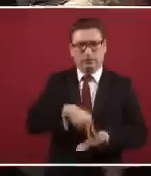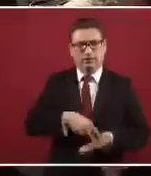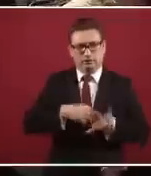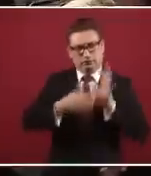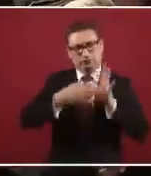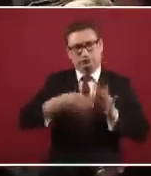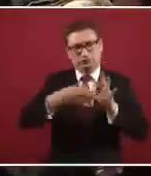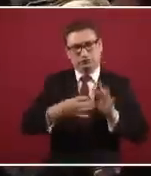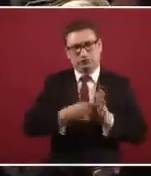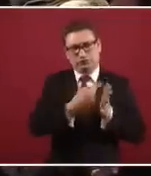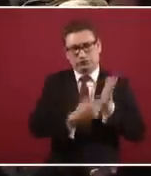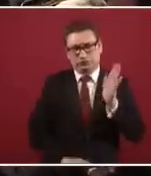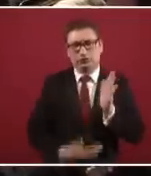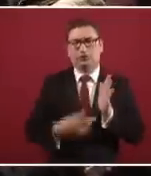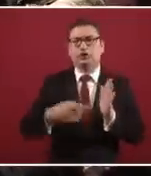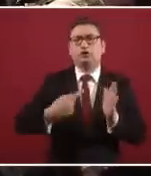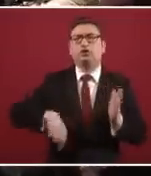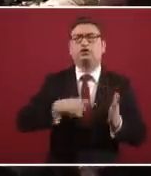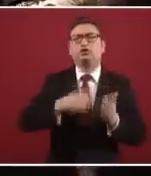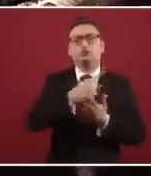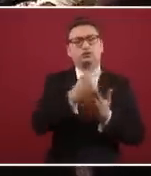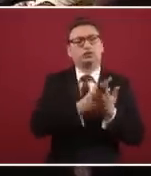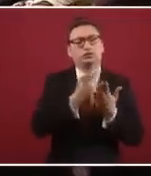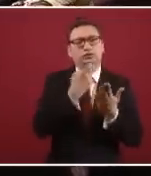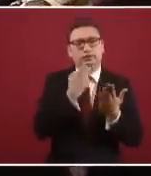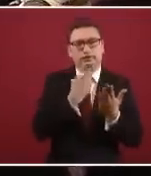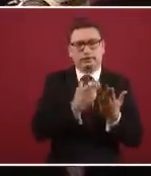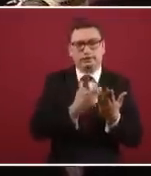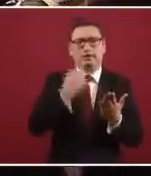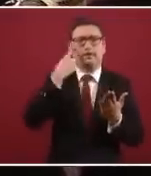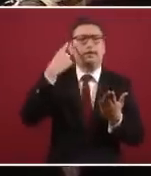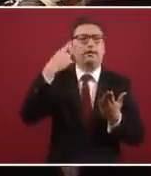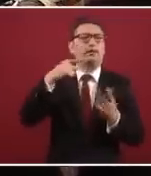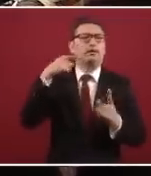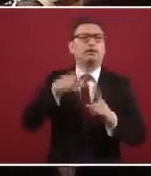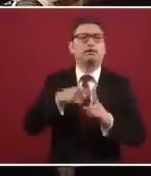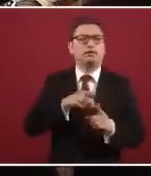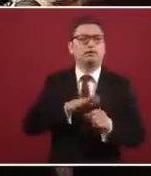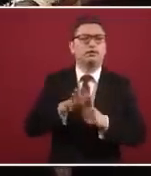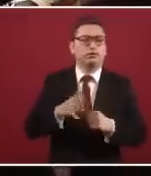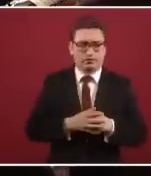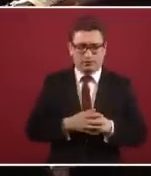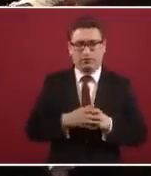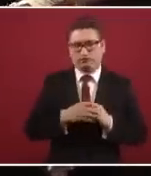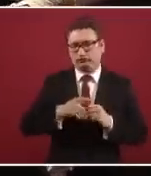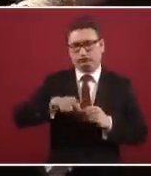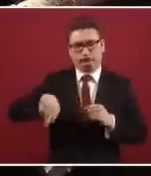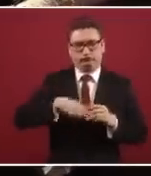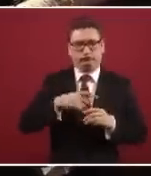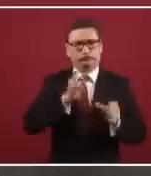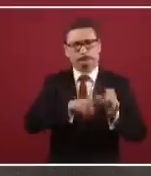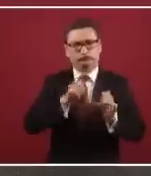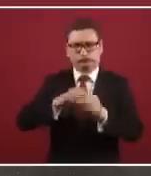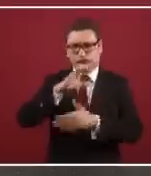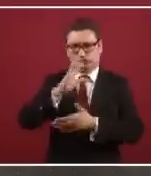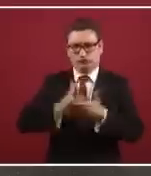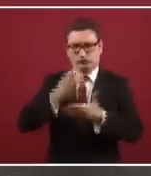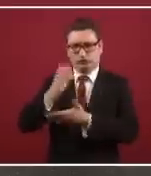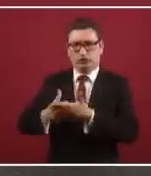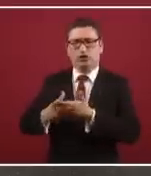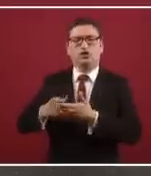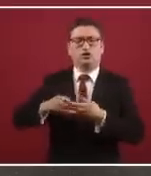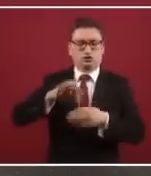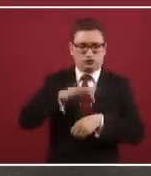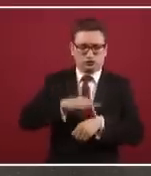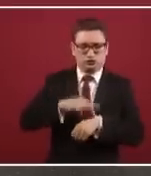el plan que tenemos para la contratación de